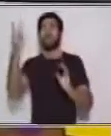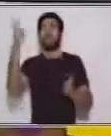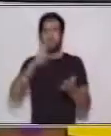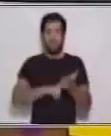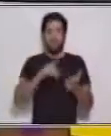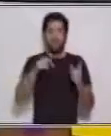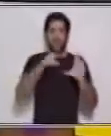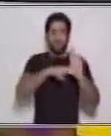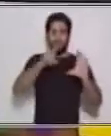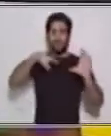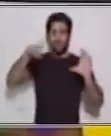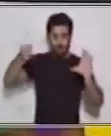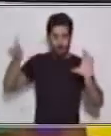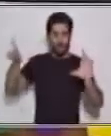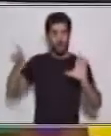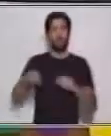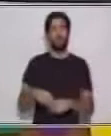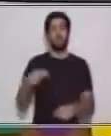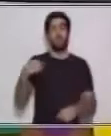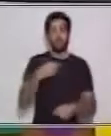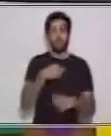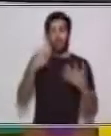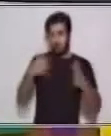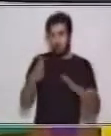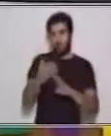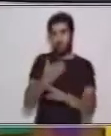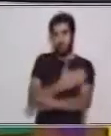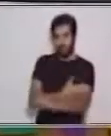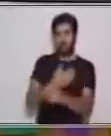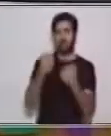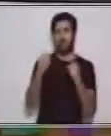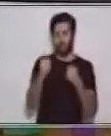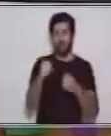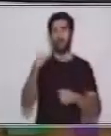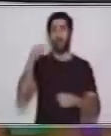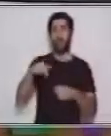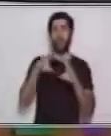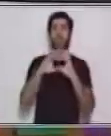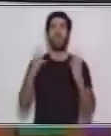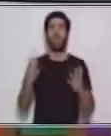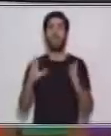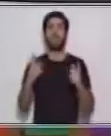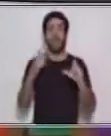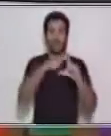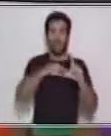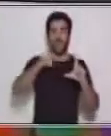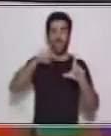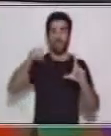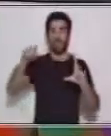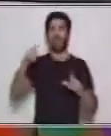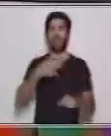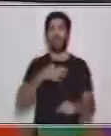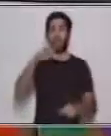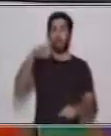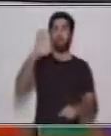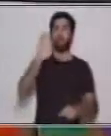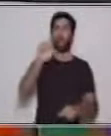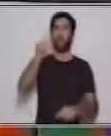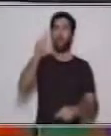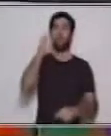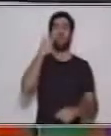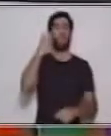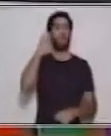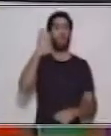trabajado algunas gráficas en las clases anteriores y en la clase de hoy será la gráfica poligonal. Por lo regular